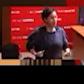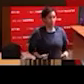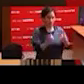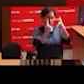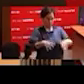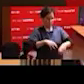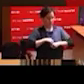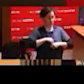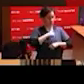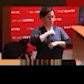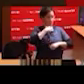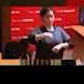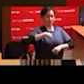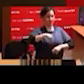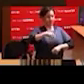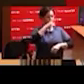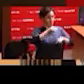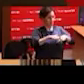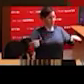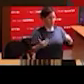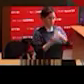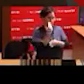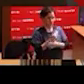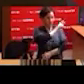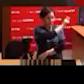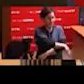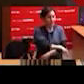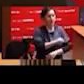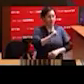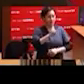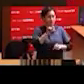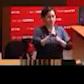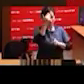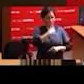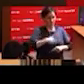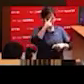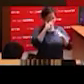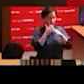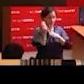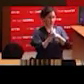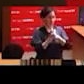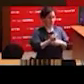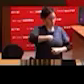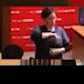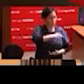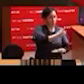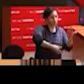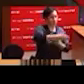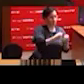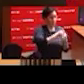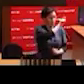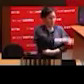preside una mesa en unas jornadas Daniel Rodríguez tiene parálisis cerebral y nosotros colaboramos con Daniel desde